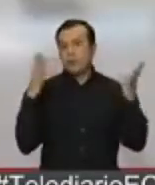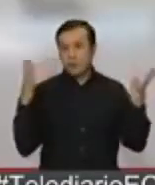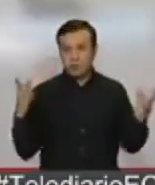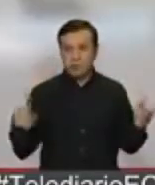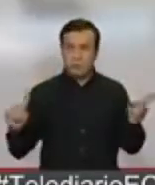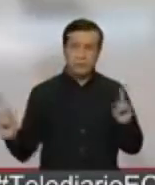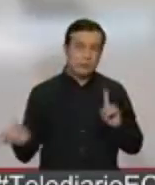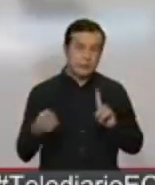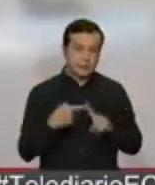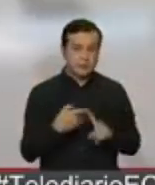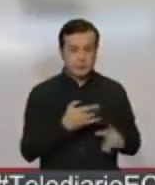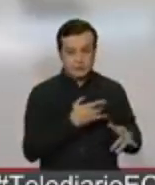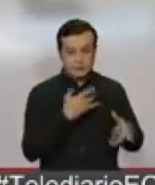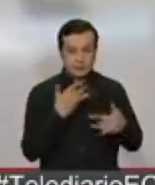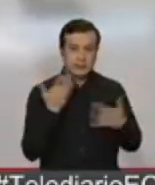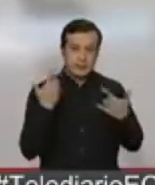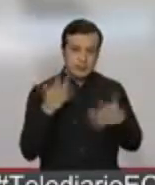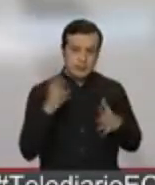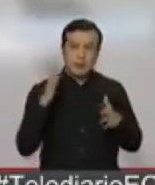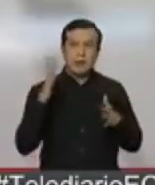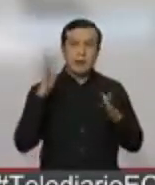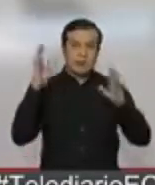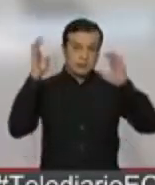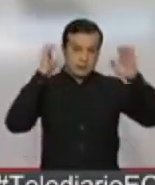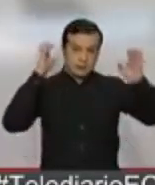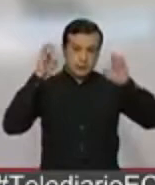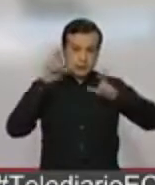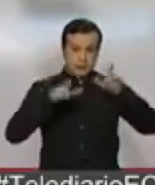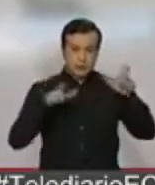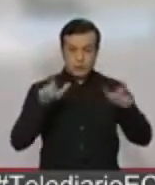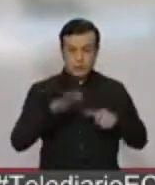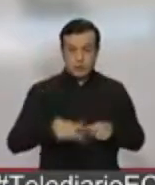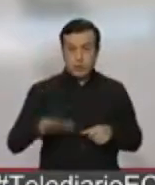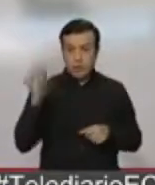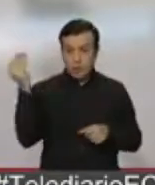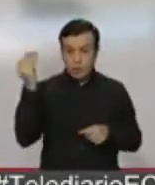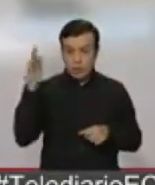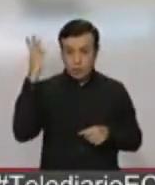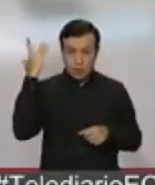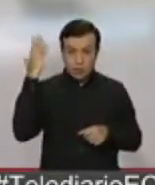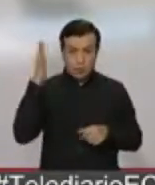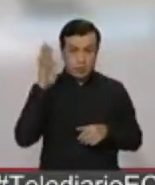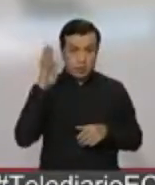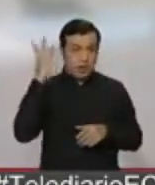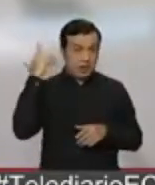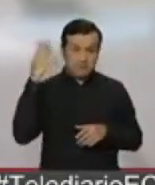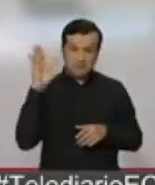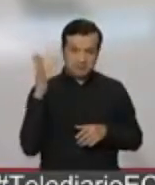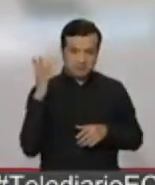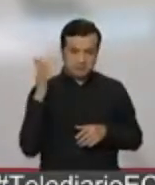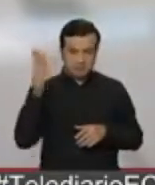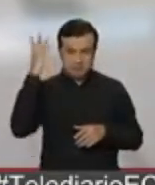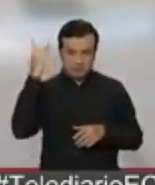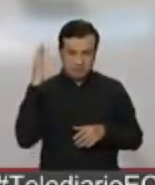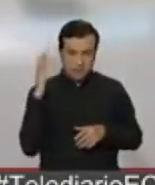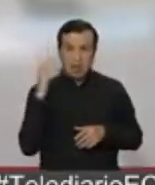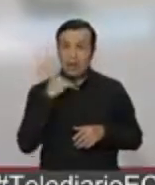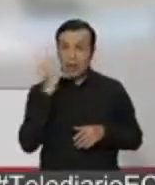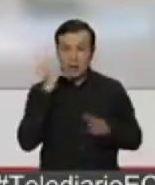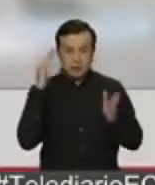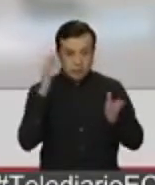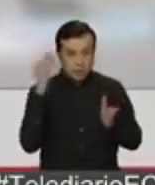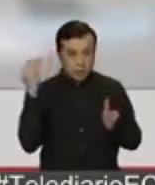siento que ya tenemos una política pública para las personas jóvenes en el ecuador antes no había un diseño institucional